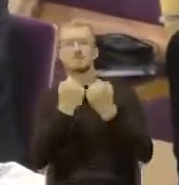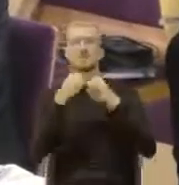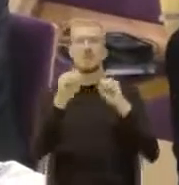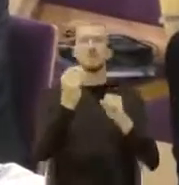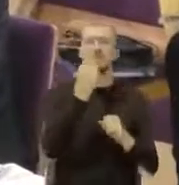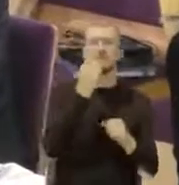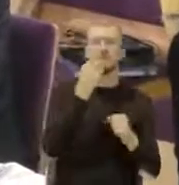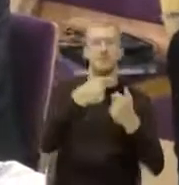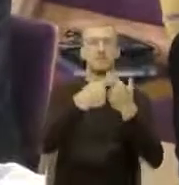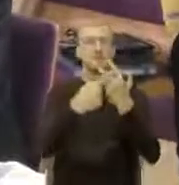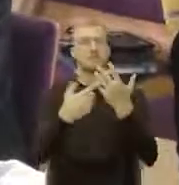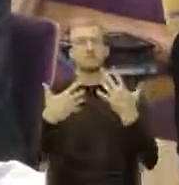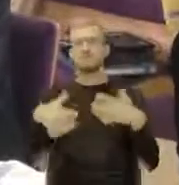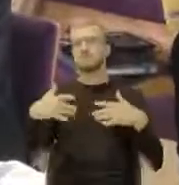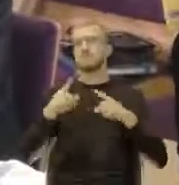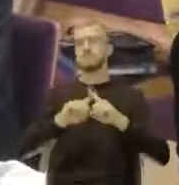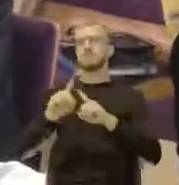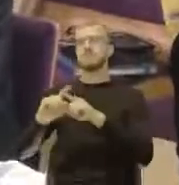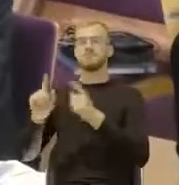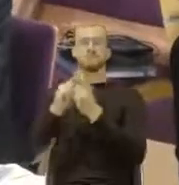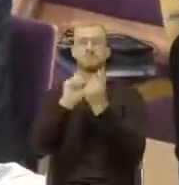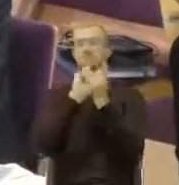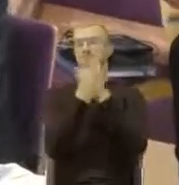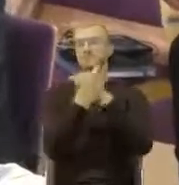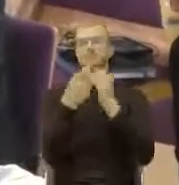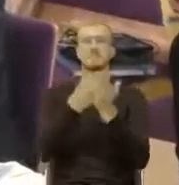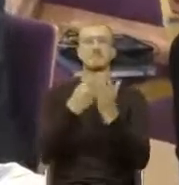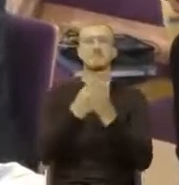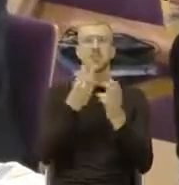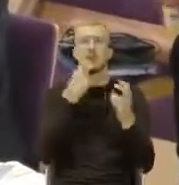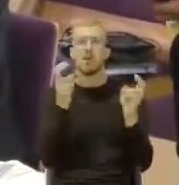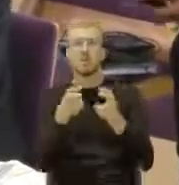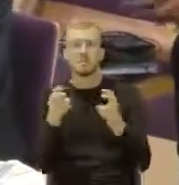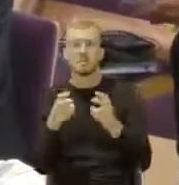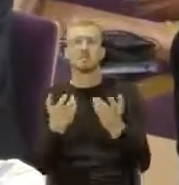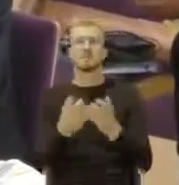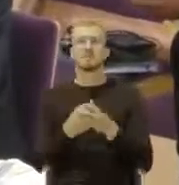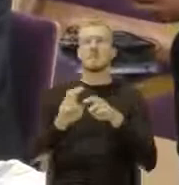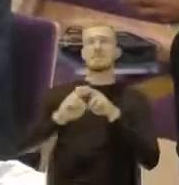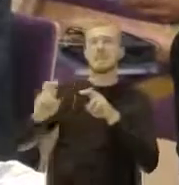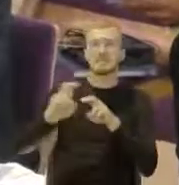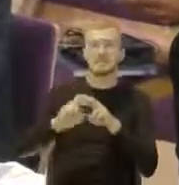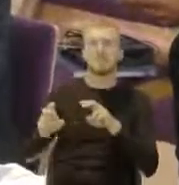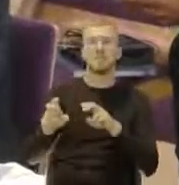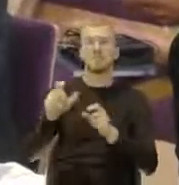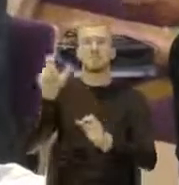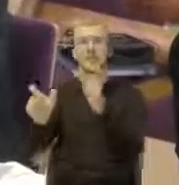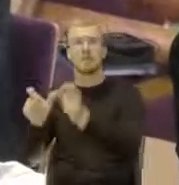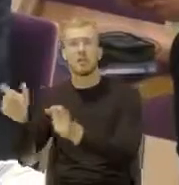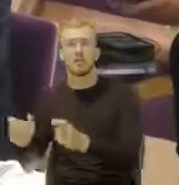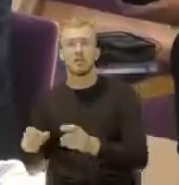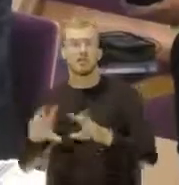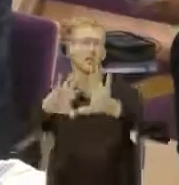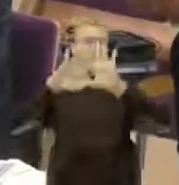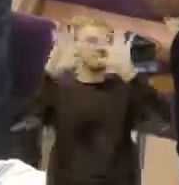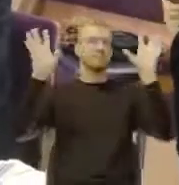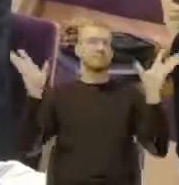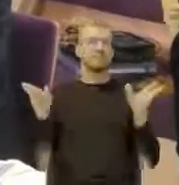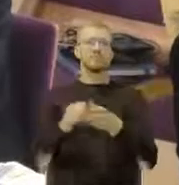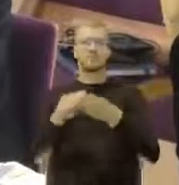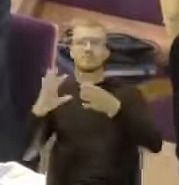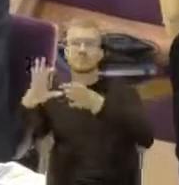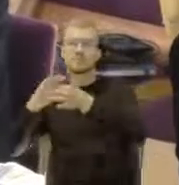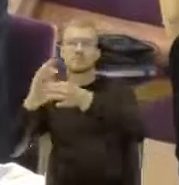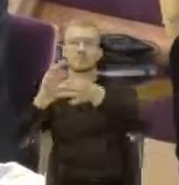consolidación del transporte público, de la consolidación de los servicios públicos. Y yo me atrevería a asegurar que debemos